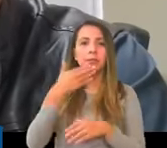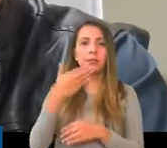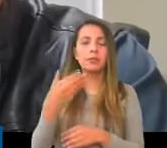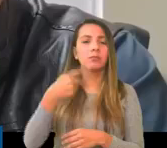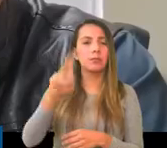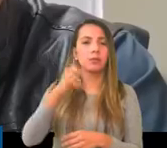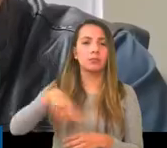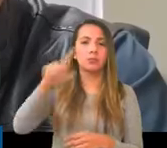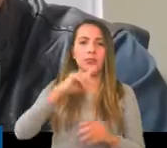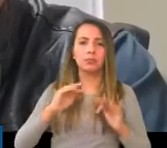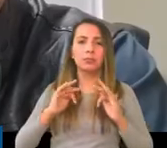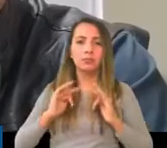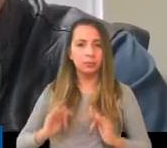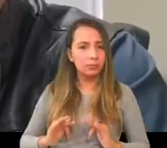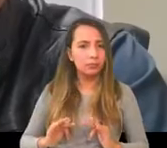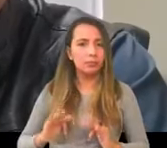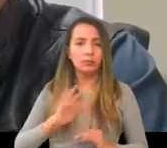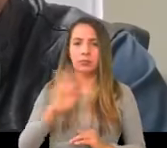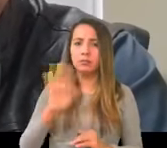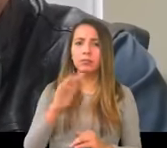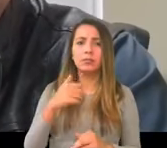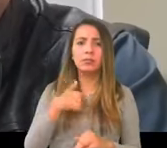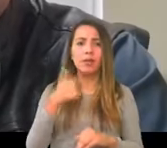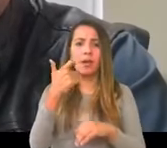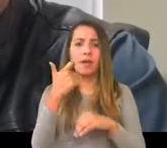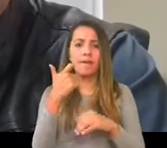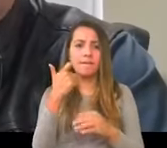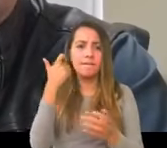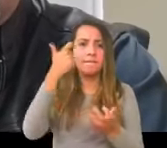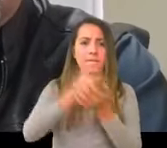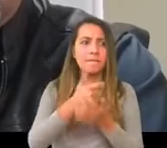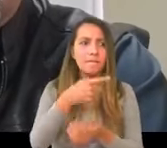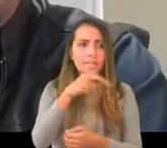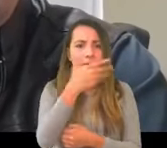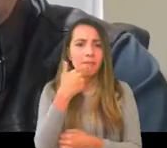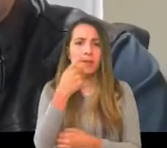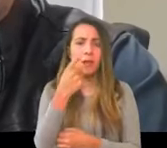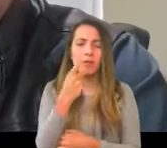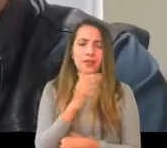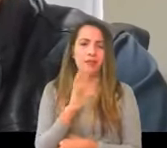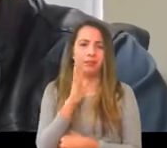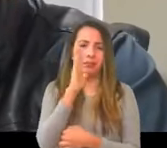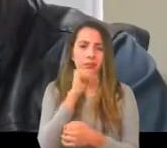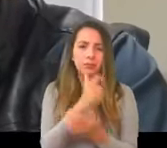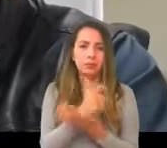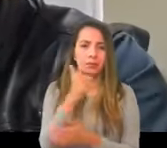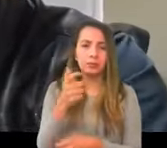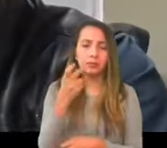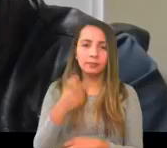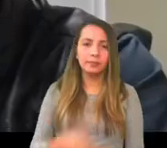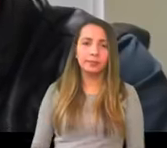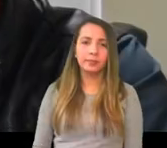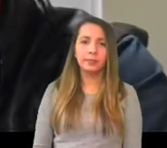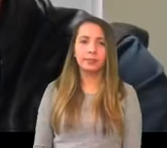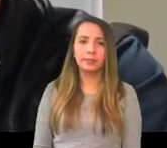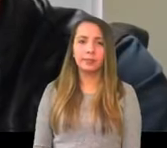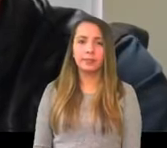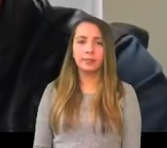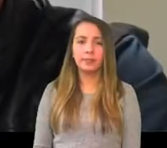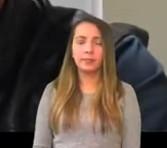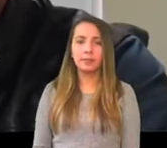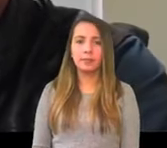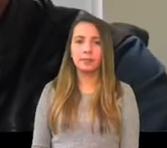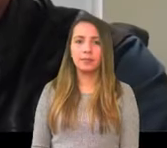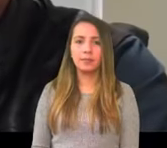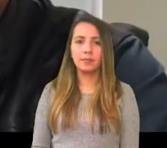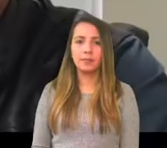lado, la tranquilidad de las personas que no se les va a cobrar lo que no se les ha dado. Bien, pasamos a una segunda ronda.